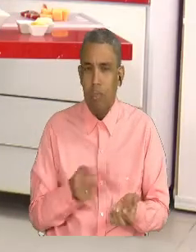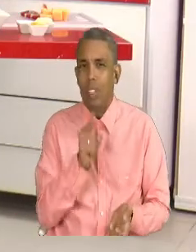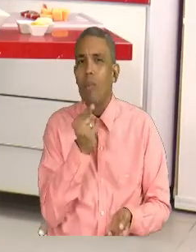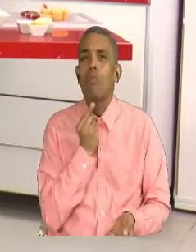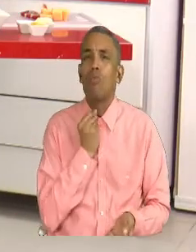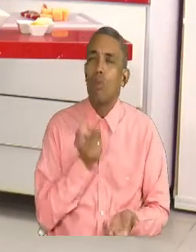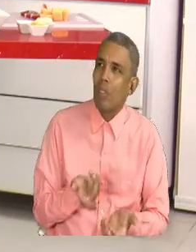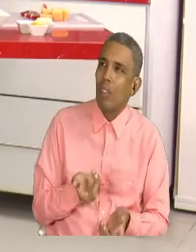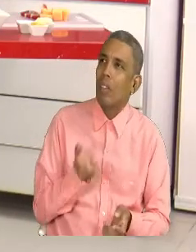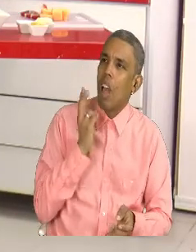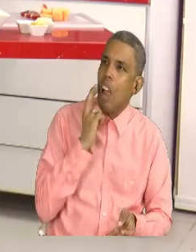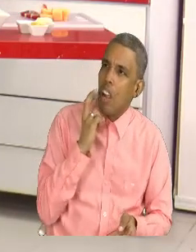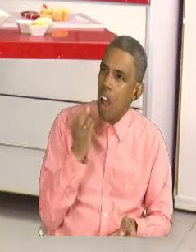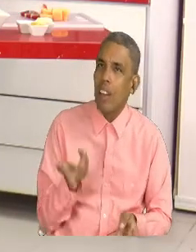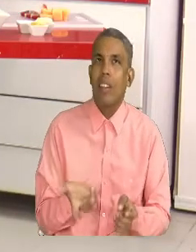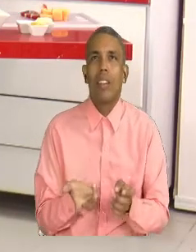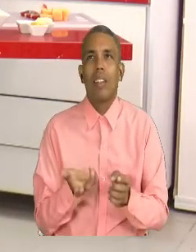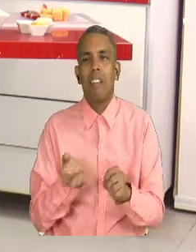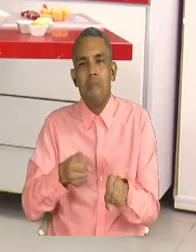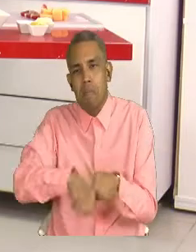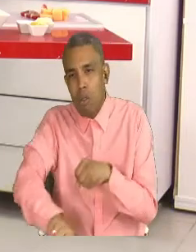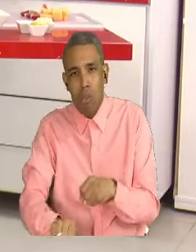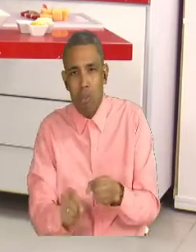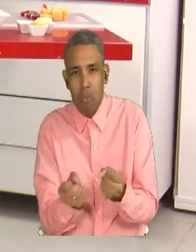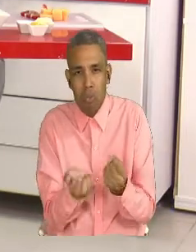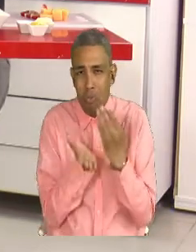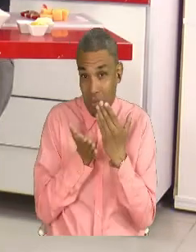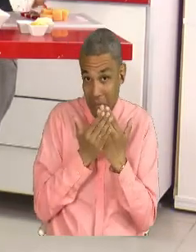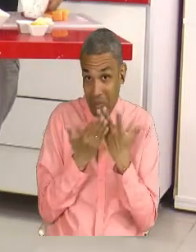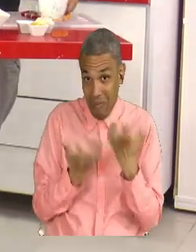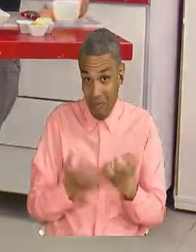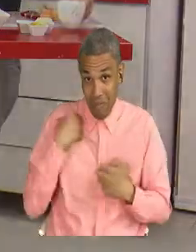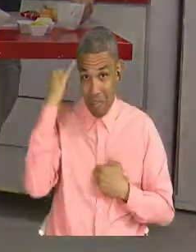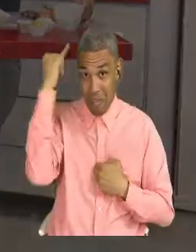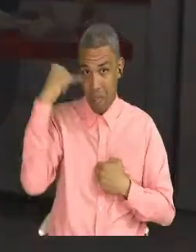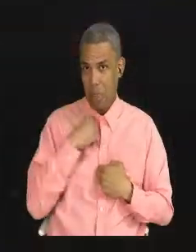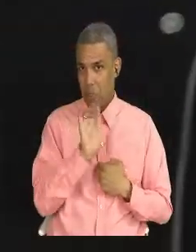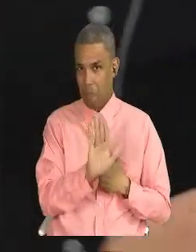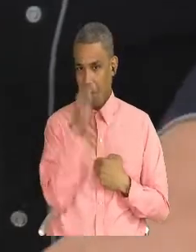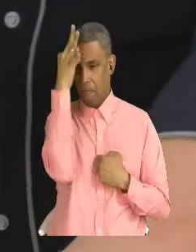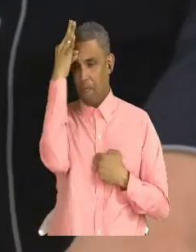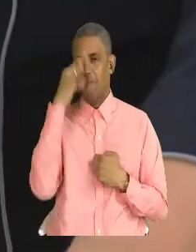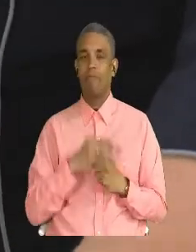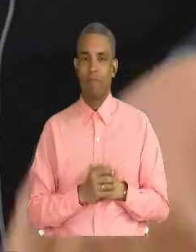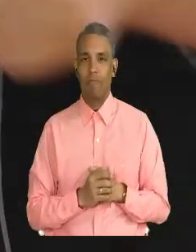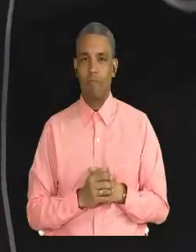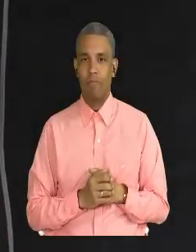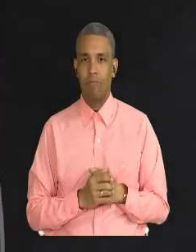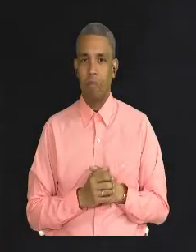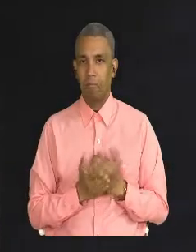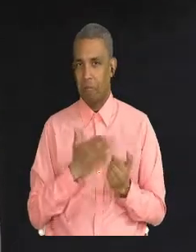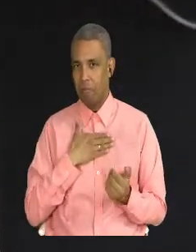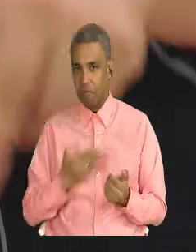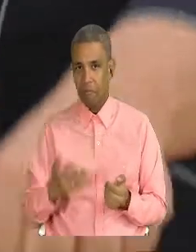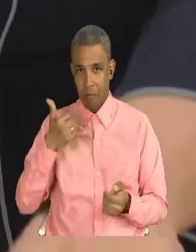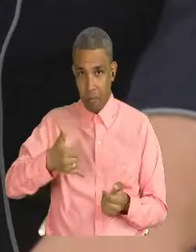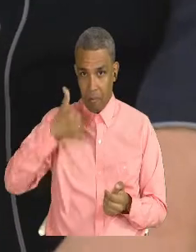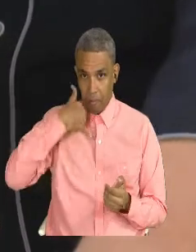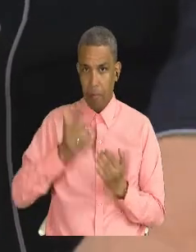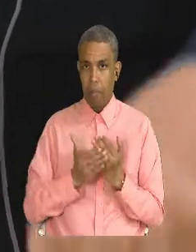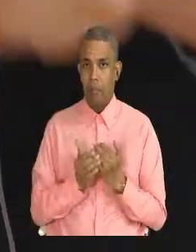sí, un poquitico de zumo de limón. Zumo de limón, para aderezarlos, y un poquitico de sal.